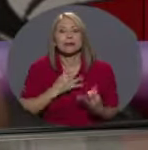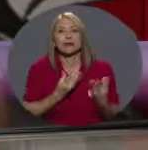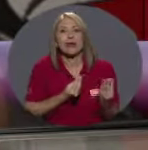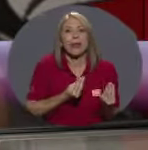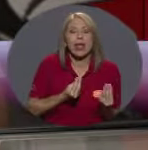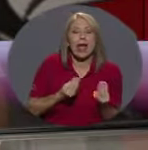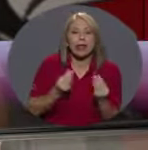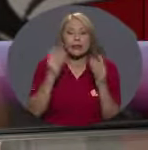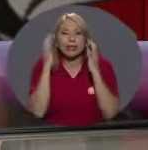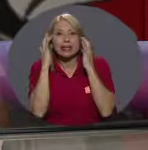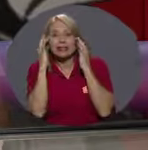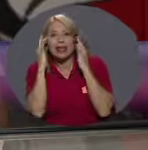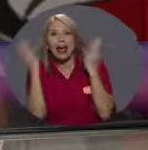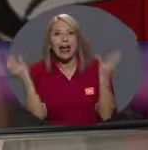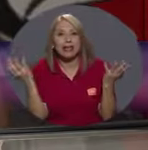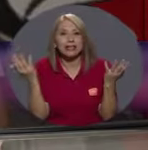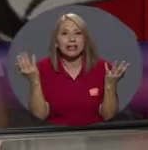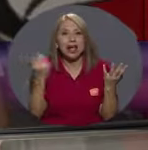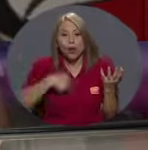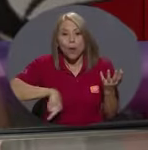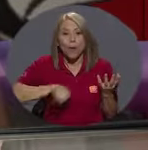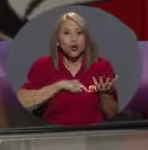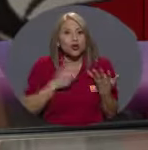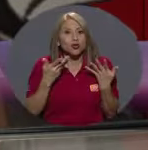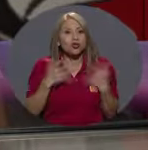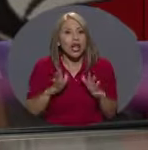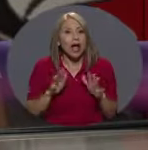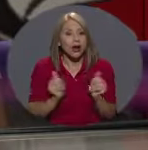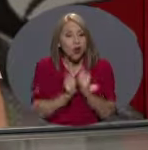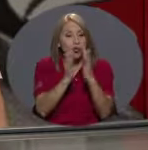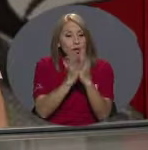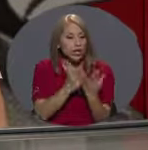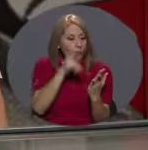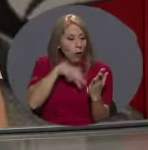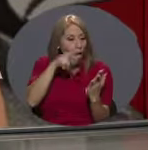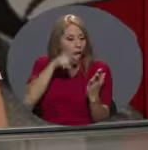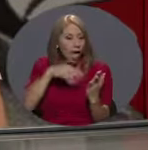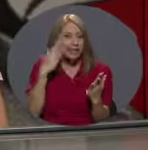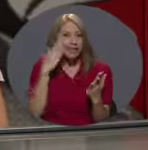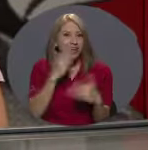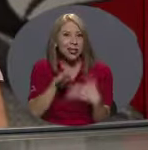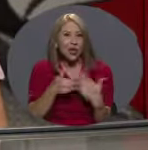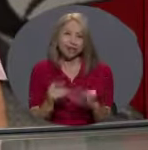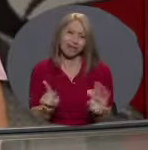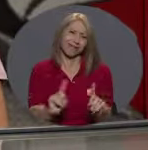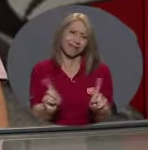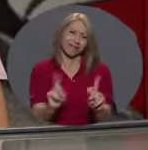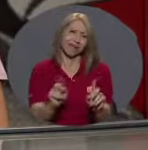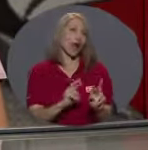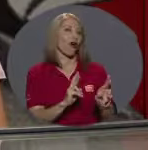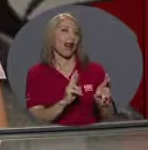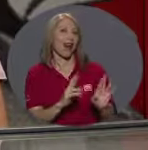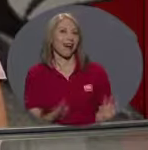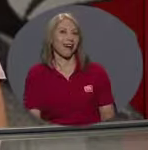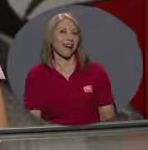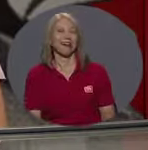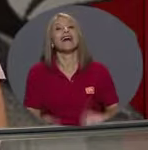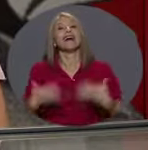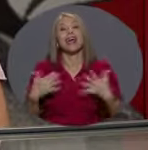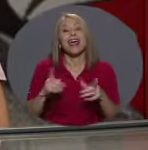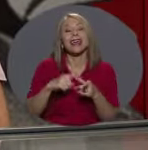ansiedades, como decía Magali, no venimos con un libro, nadie nos da un folleto, claro, ¿verdad? Entonces, ojalá, si ya hay una recolección